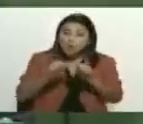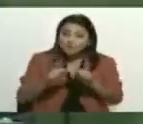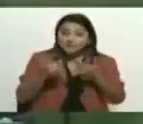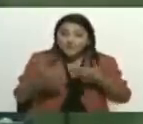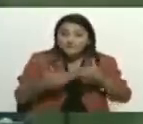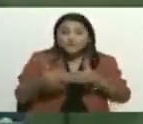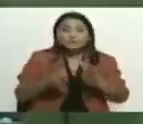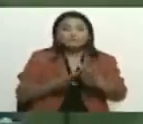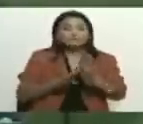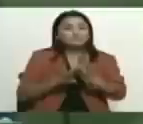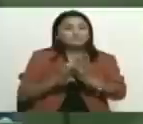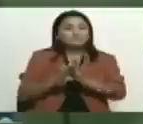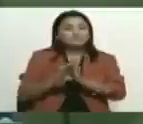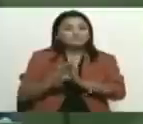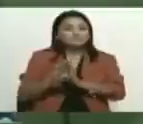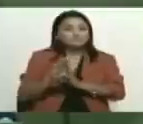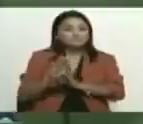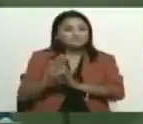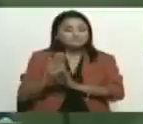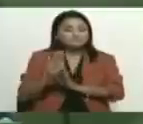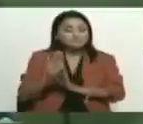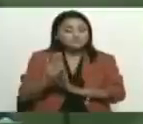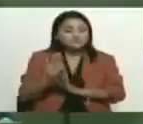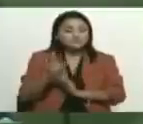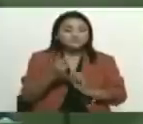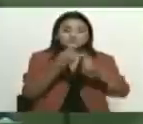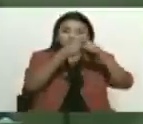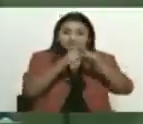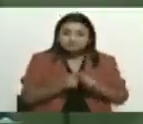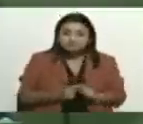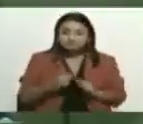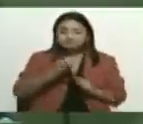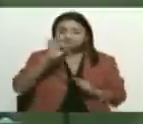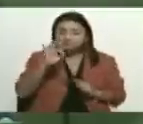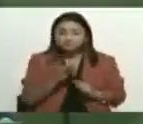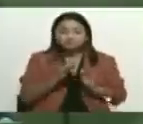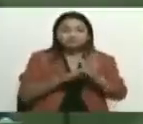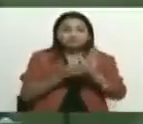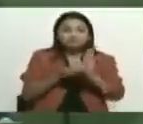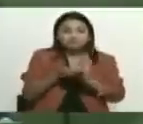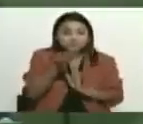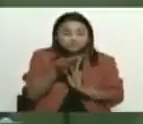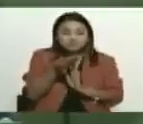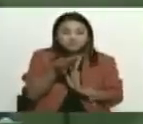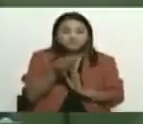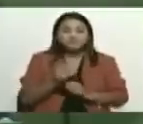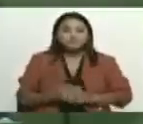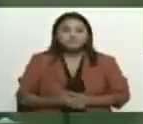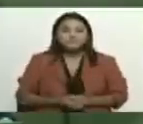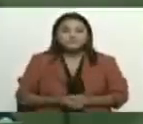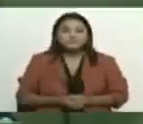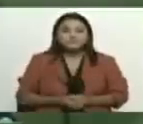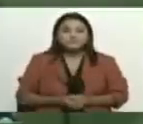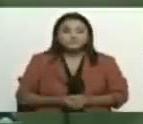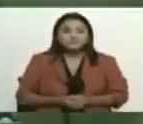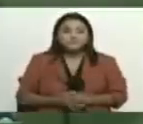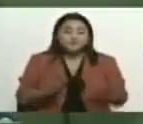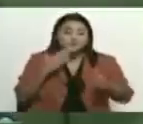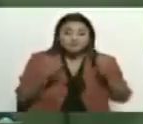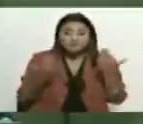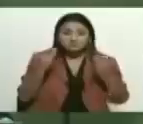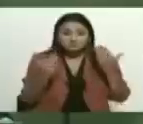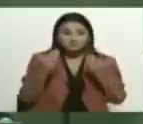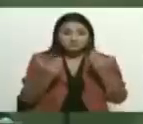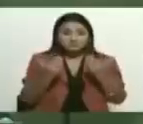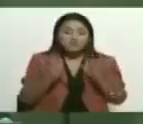un proceso de recuperación, con cifras proyectadas de crecimiento muy por encima de otros países de nuestra región, tal como ha